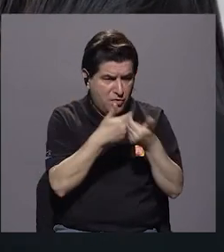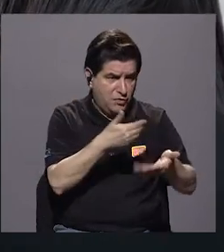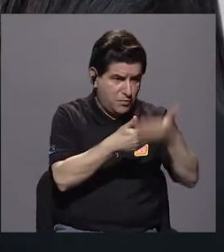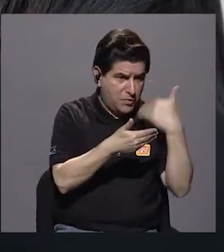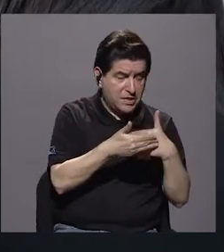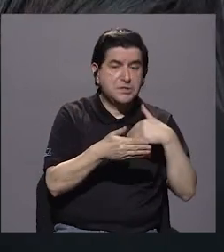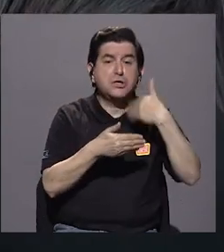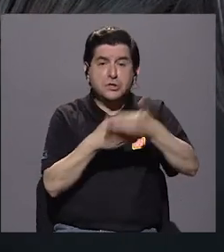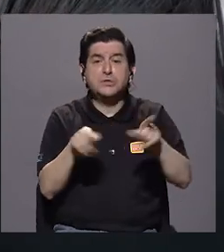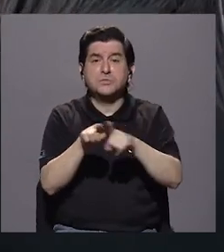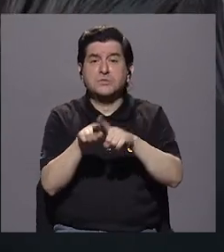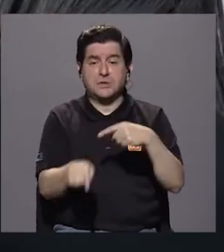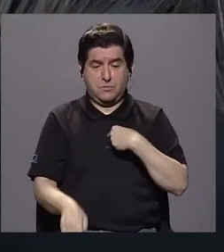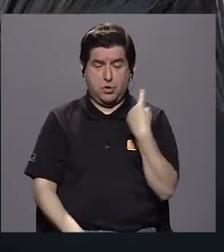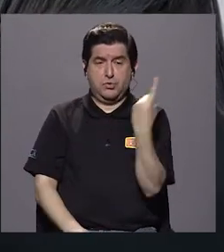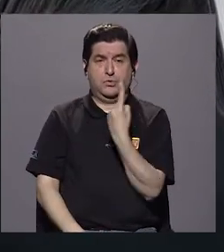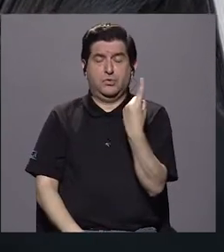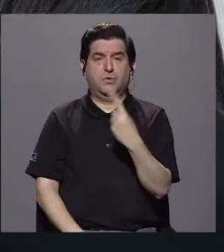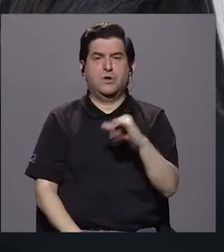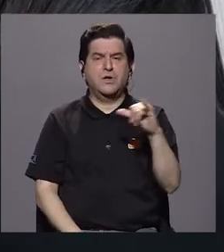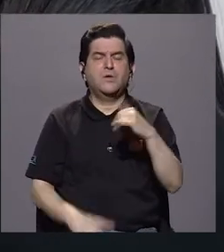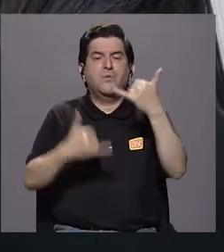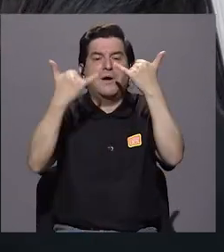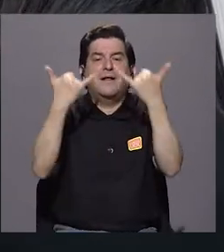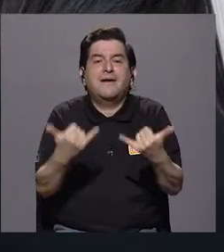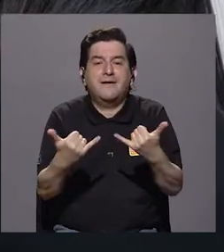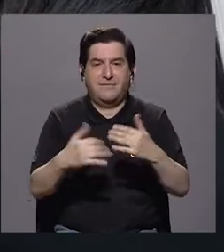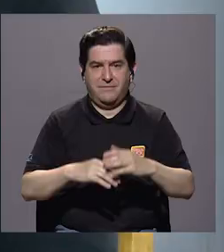como solista. Es lo mismo que estamos pasando ahorita.